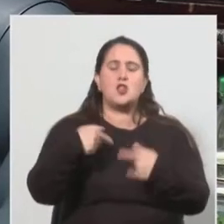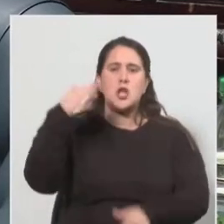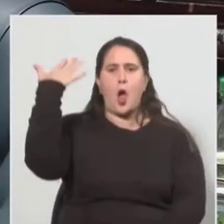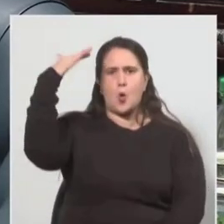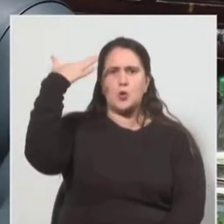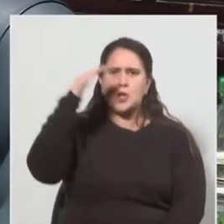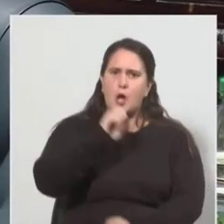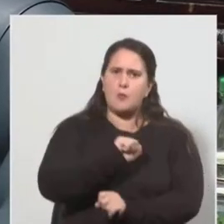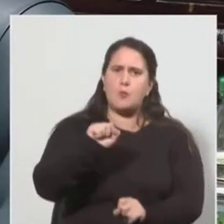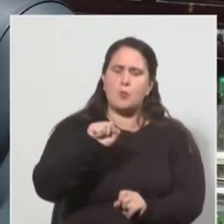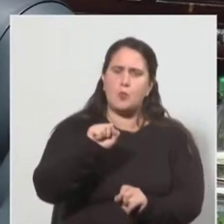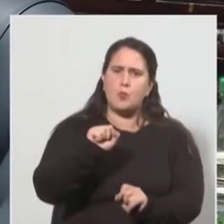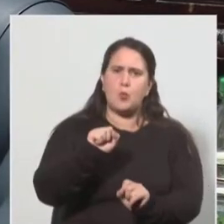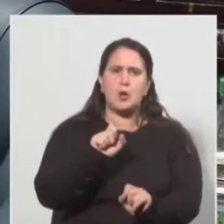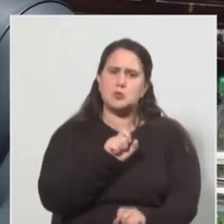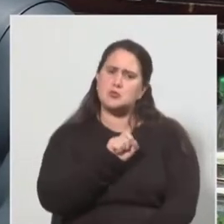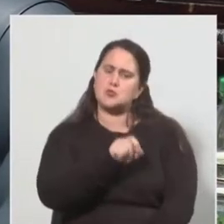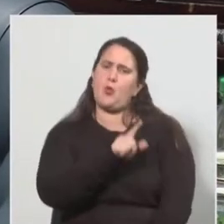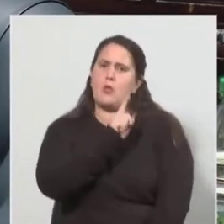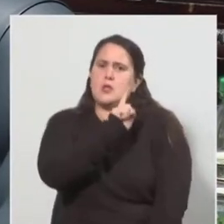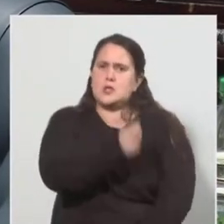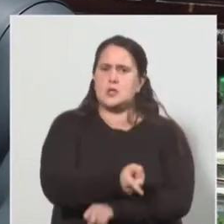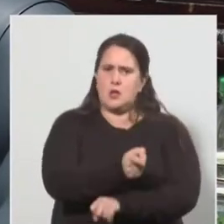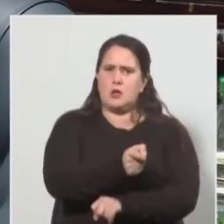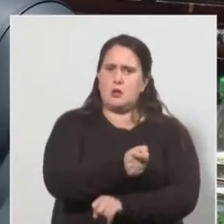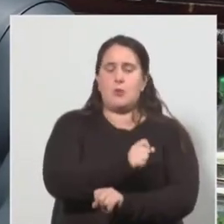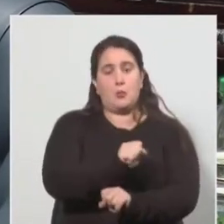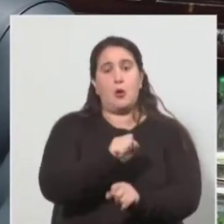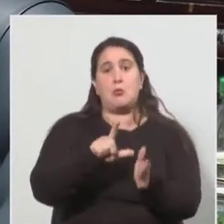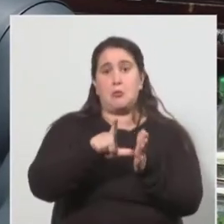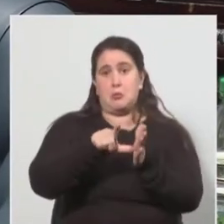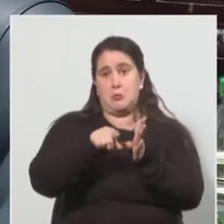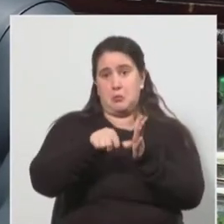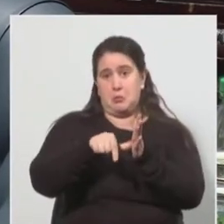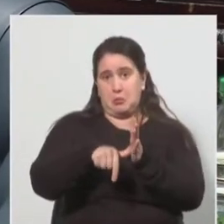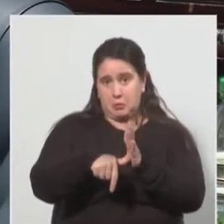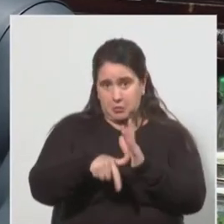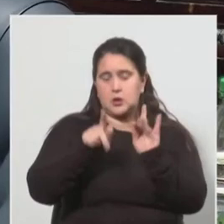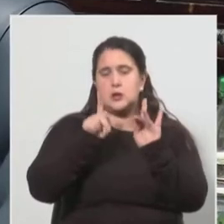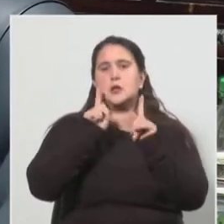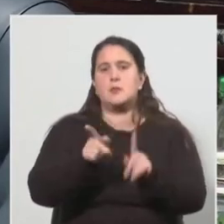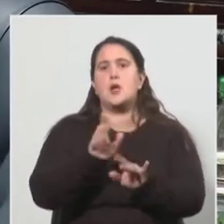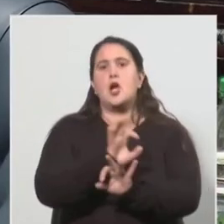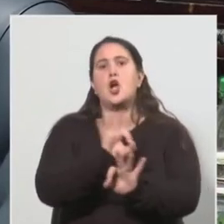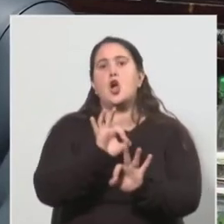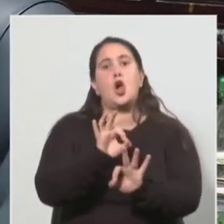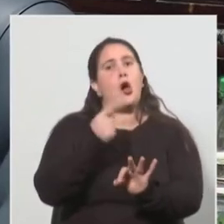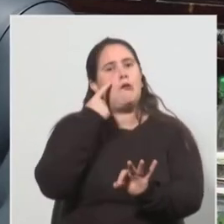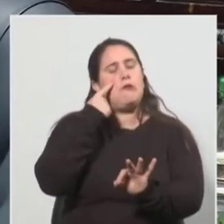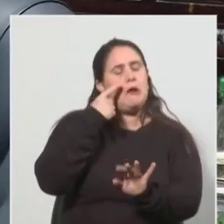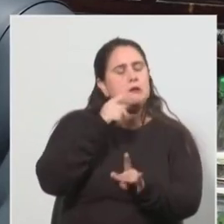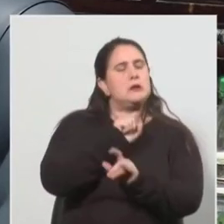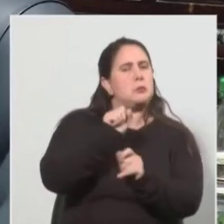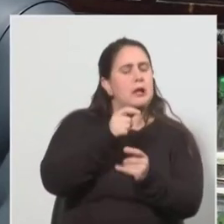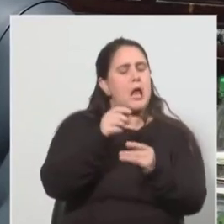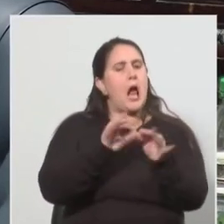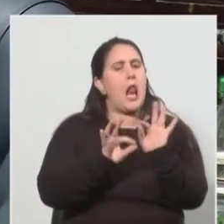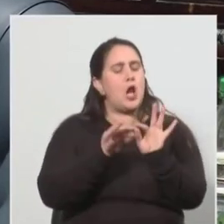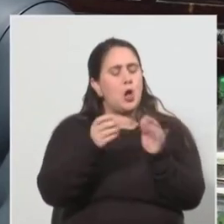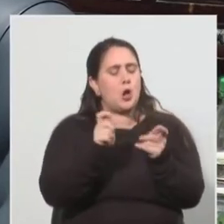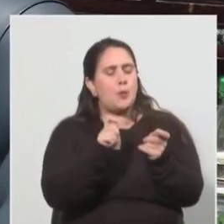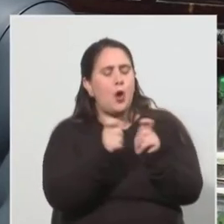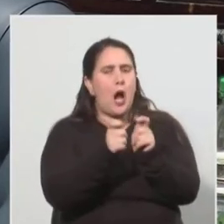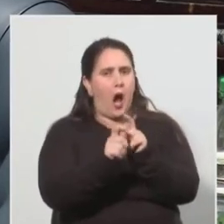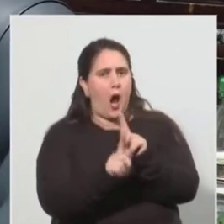tienen amplia discrecionalidad para demorar o condicionar la expedición del